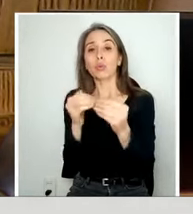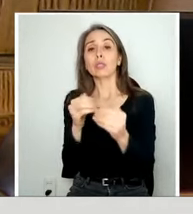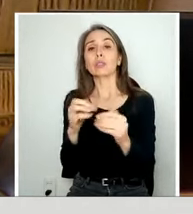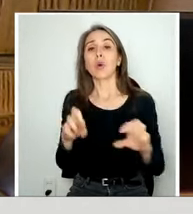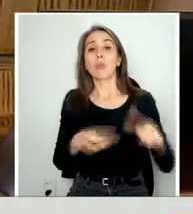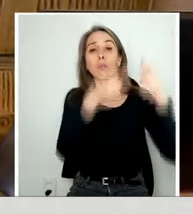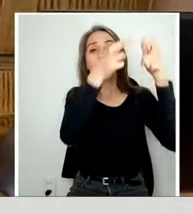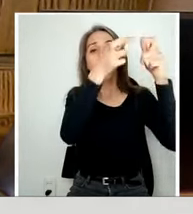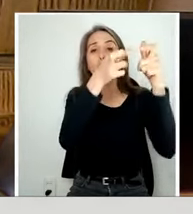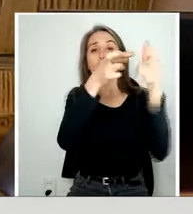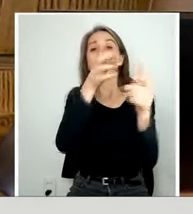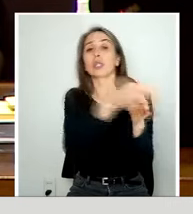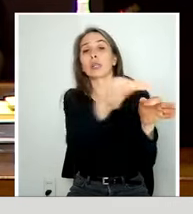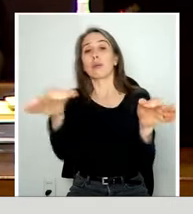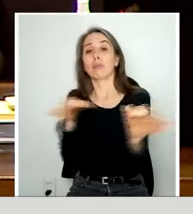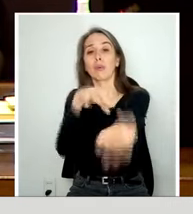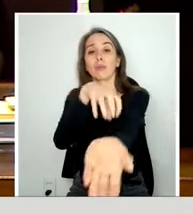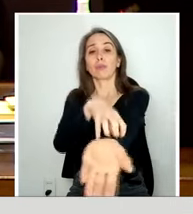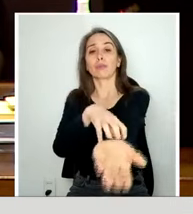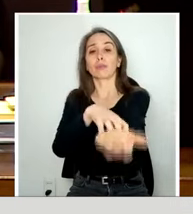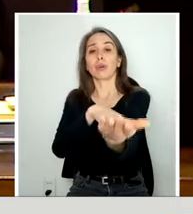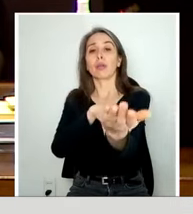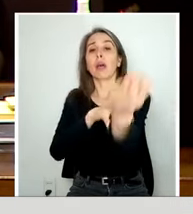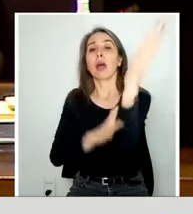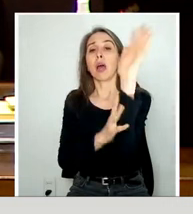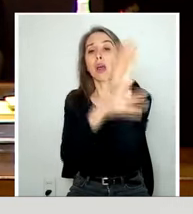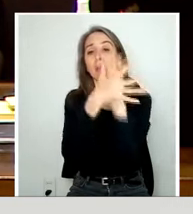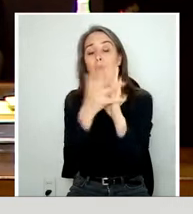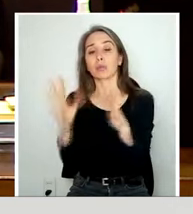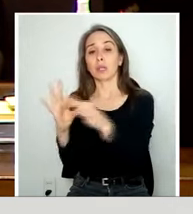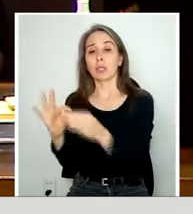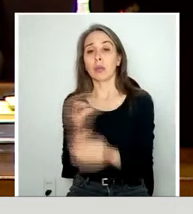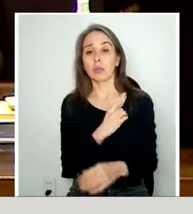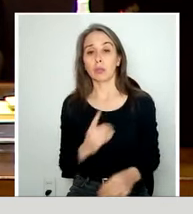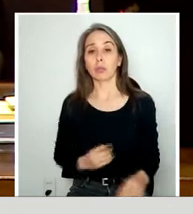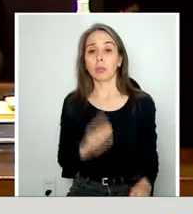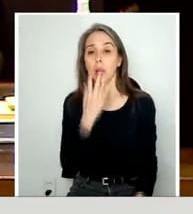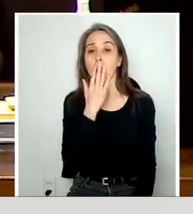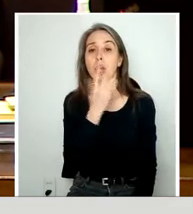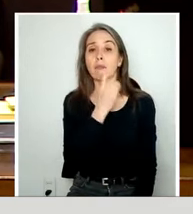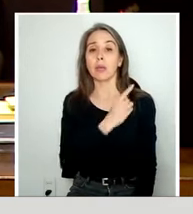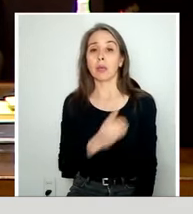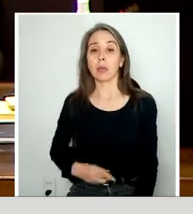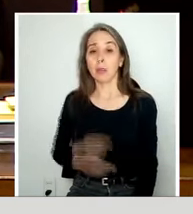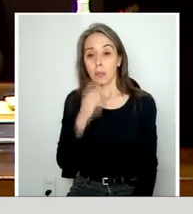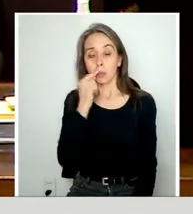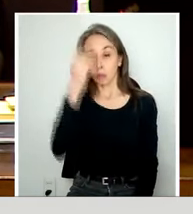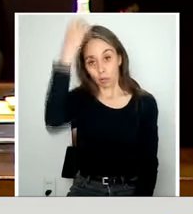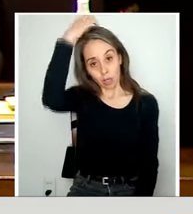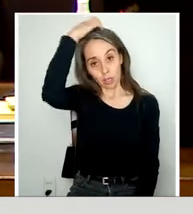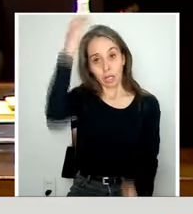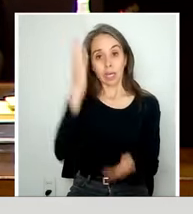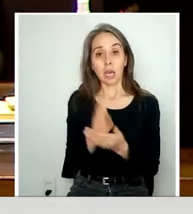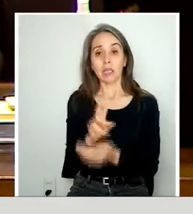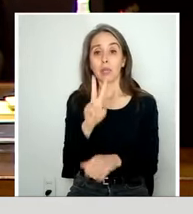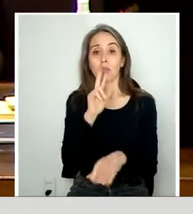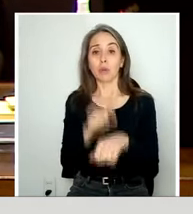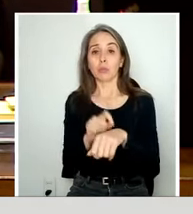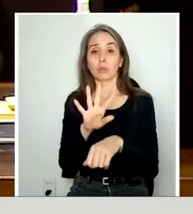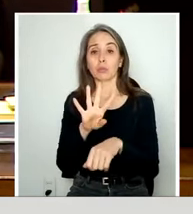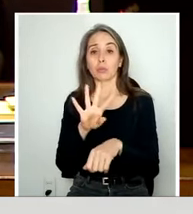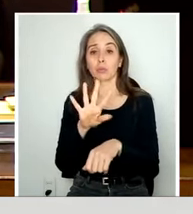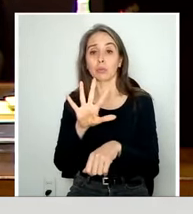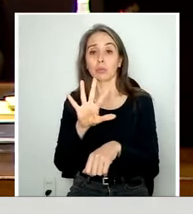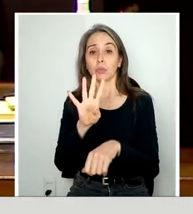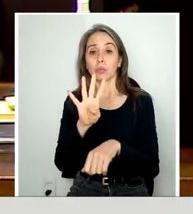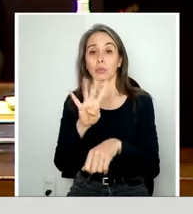de la araucanía de hecho presidente Muchas gracias diputado tiene la palabra el diputado Hugo Rey hasta por dos minutos 54 segundos